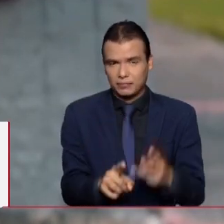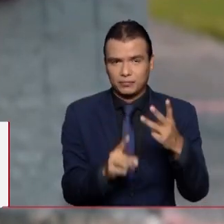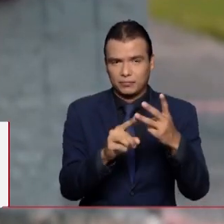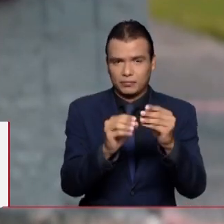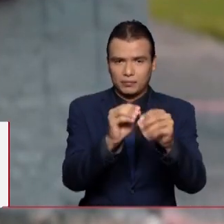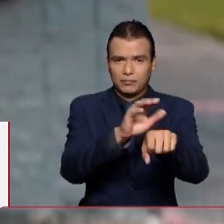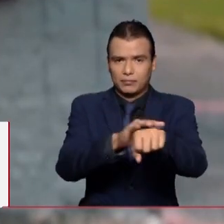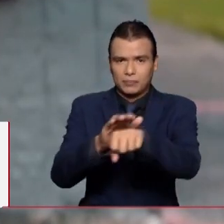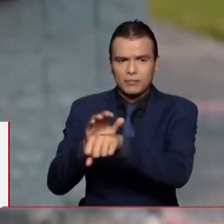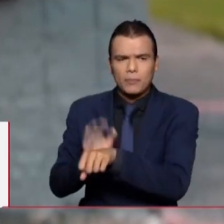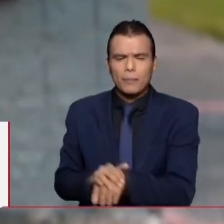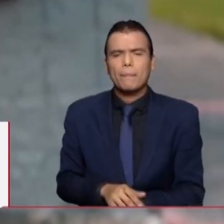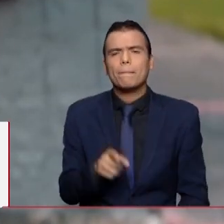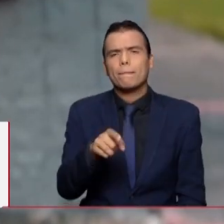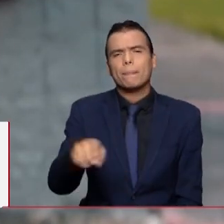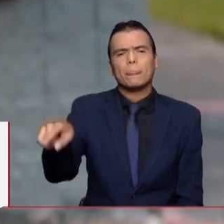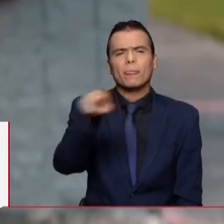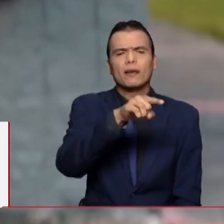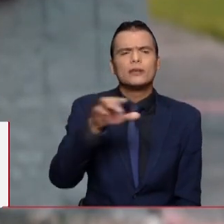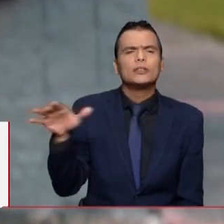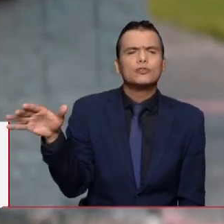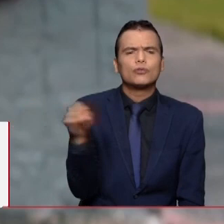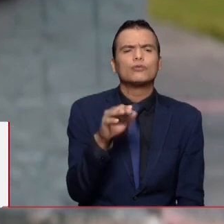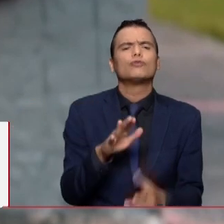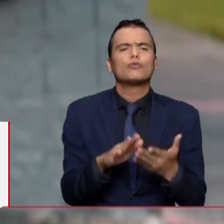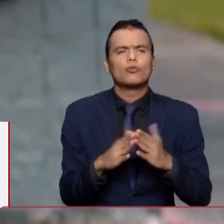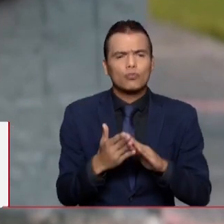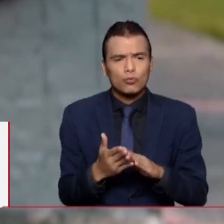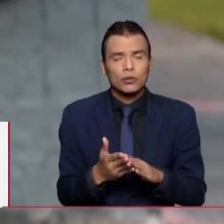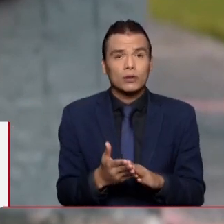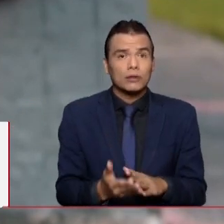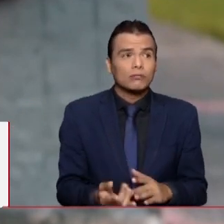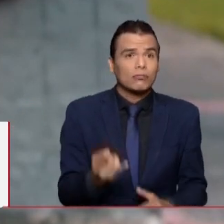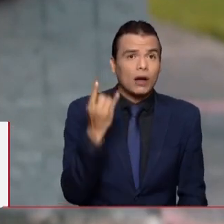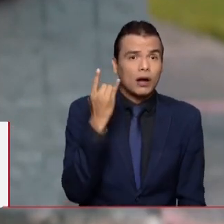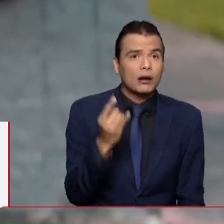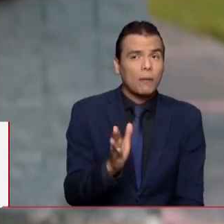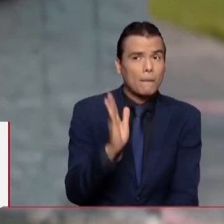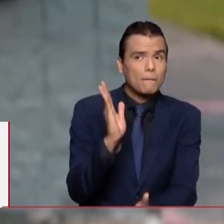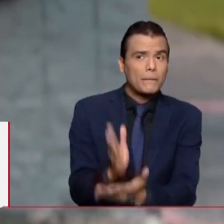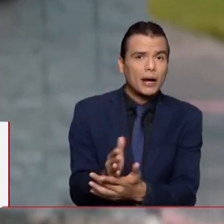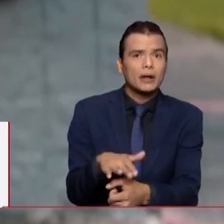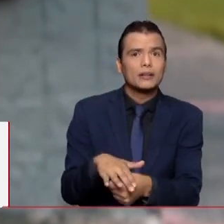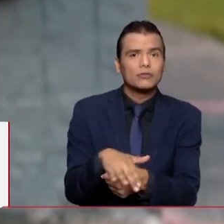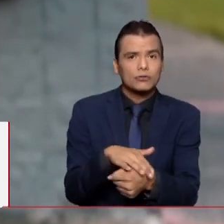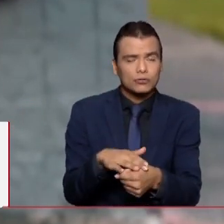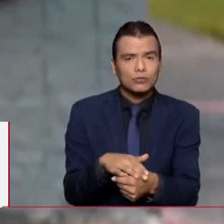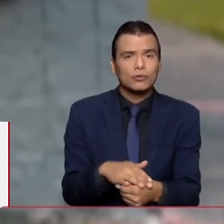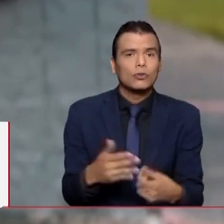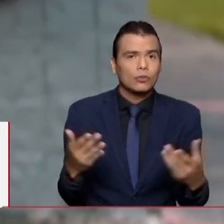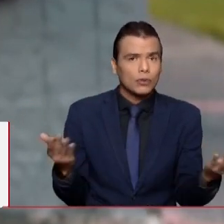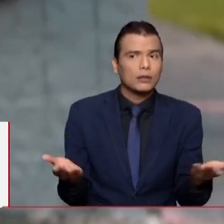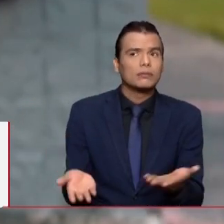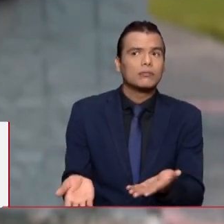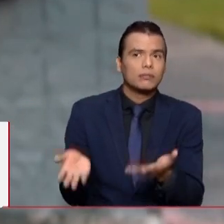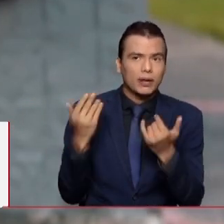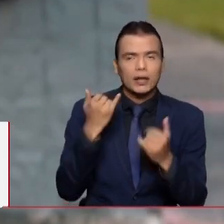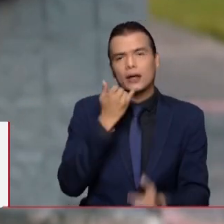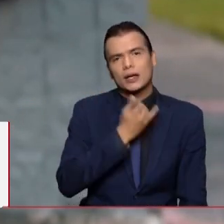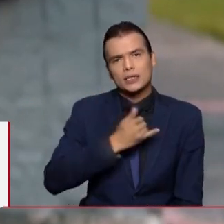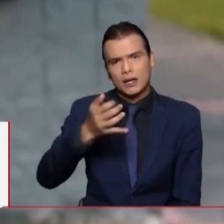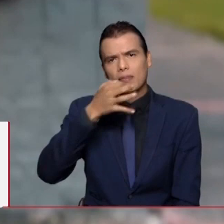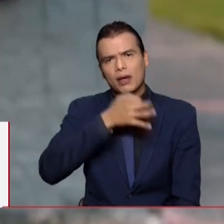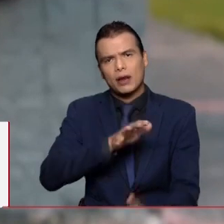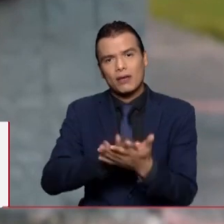este momento para invitar a la comunidad a que llame a su Policía Nacional, indiferente la suma de dinero que usted